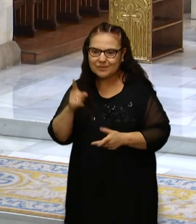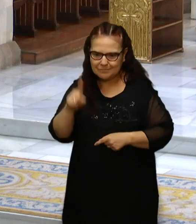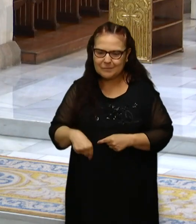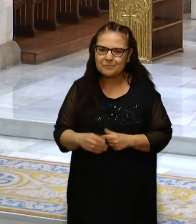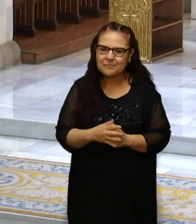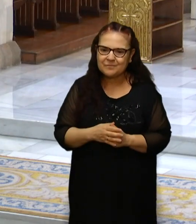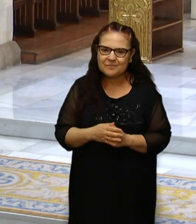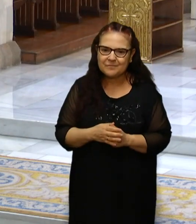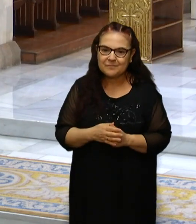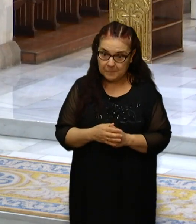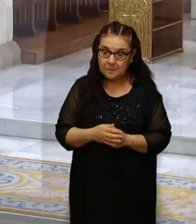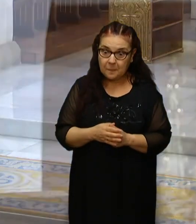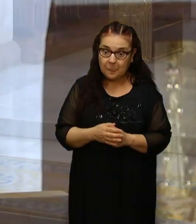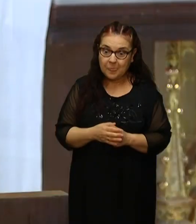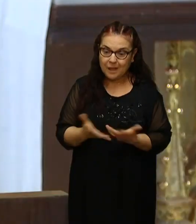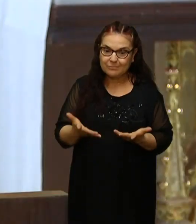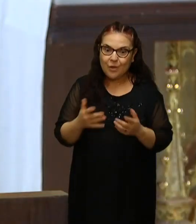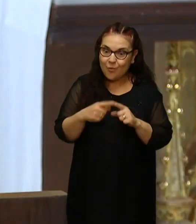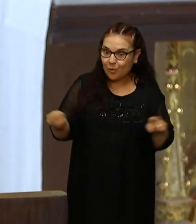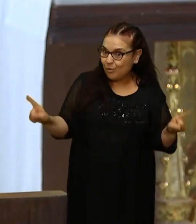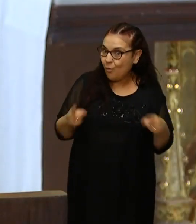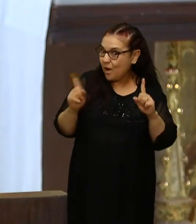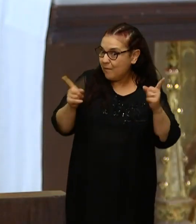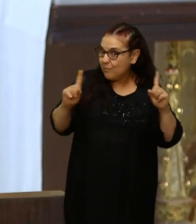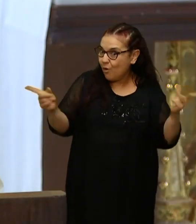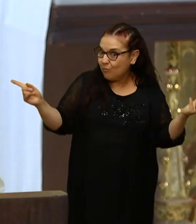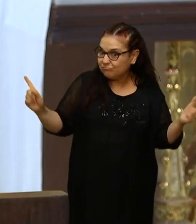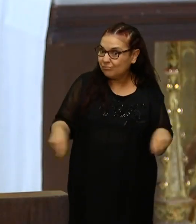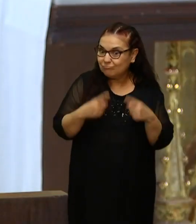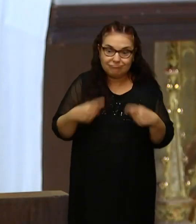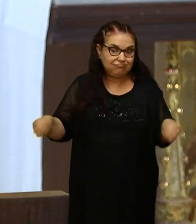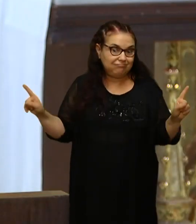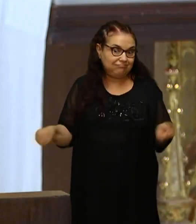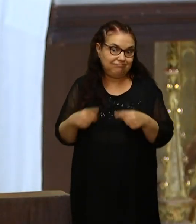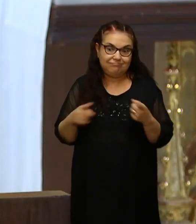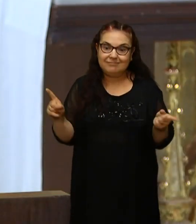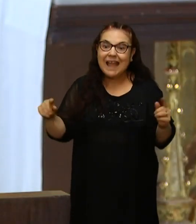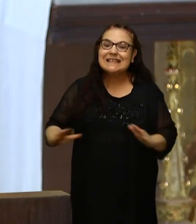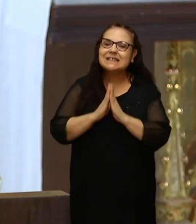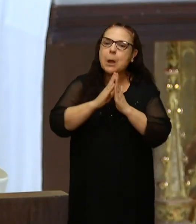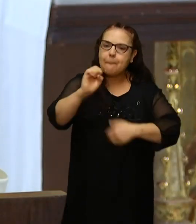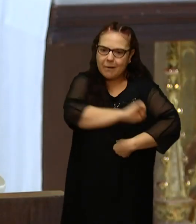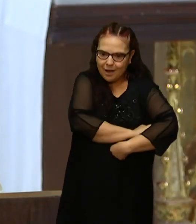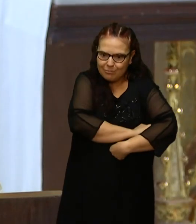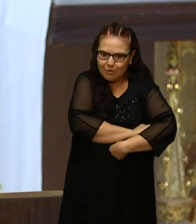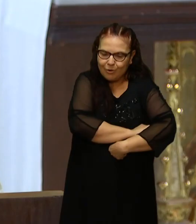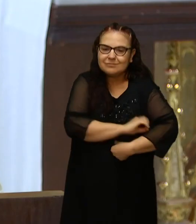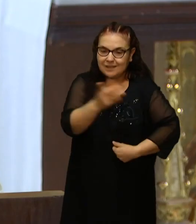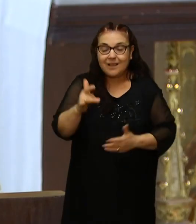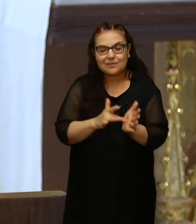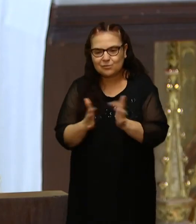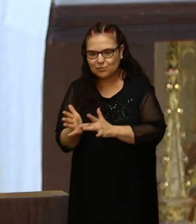Nos está haciendo un himno, verdaderamente un himno, San Pablo, sobre